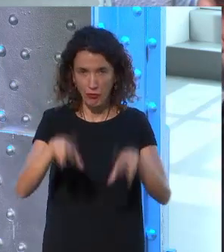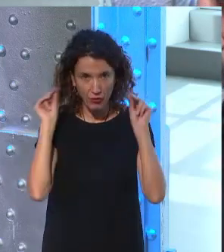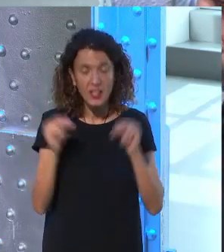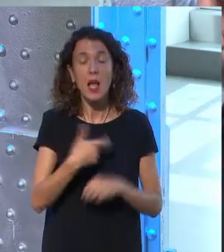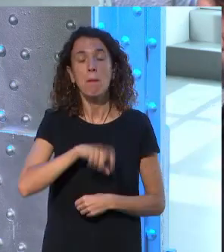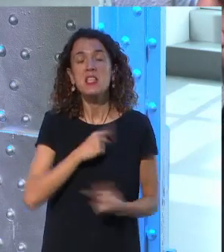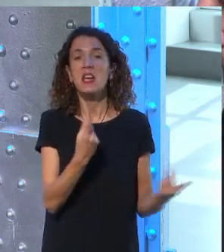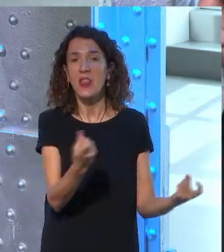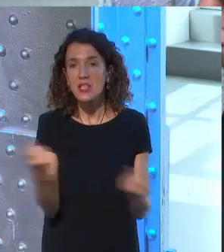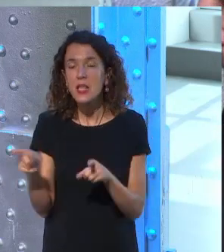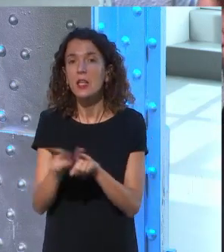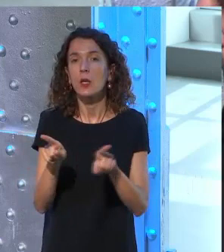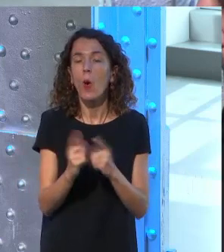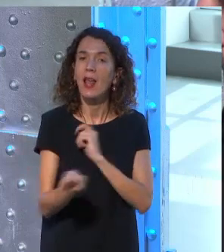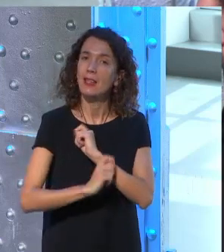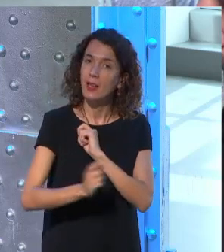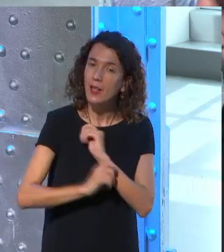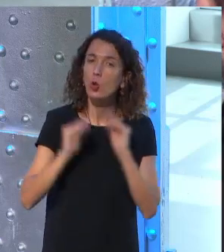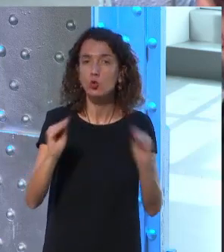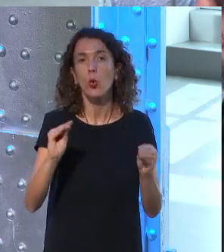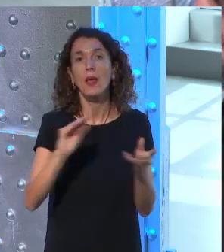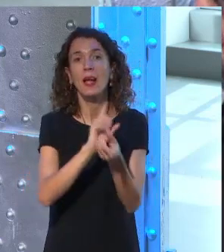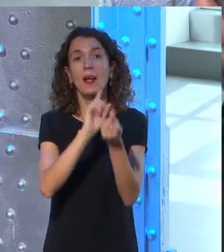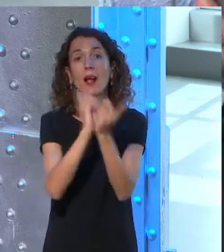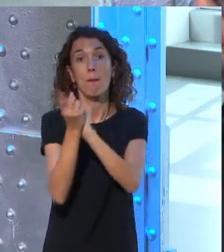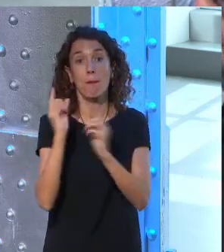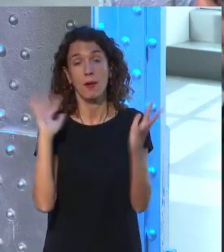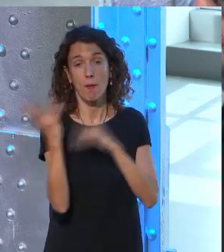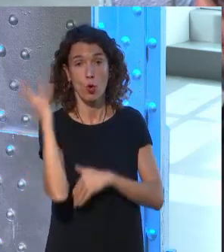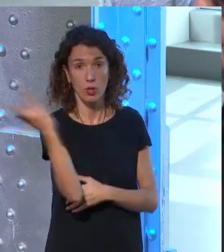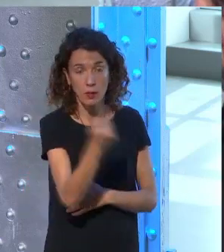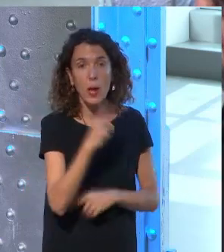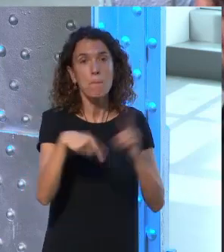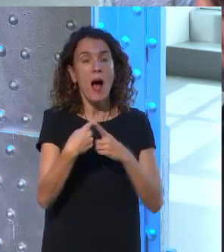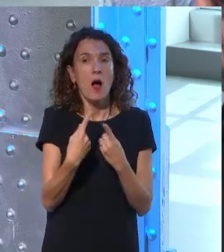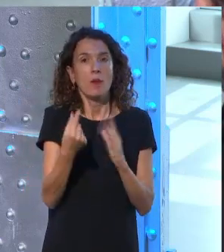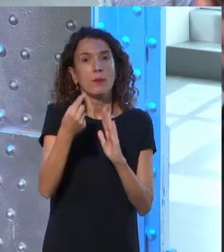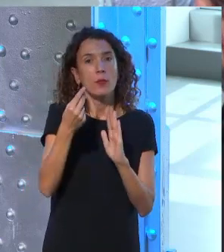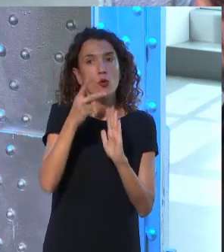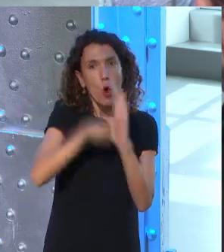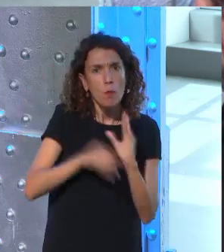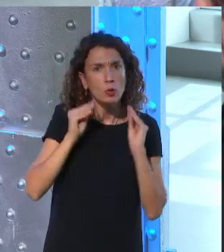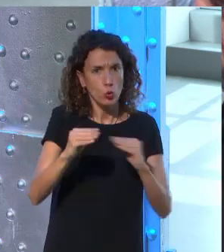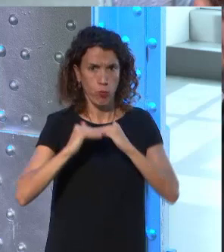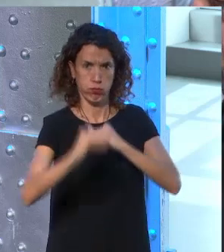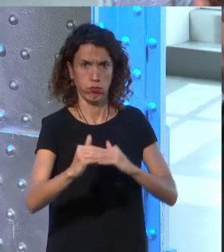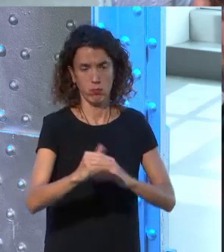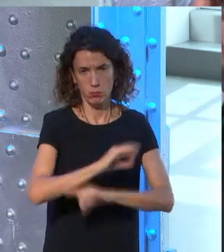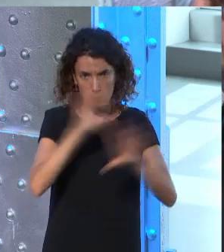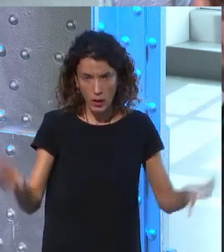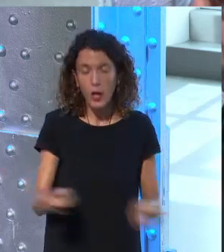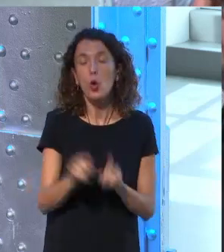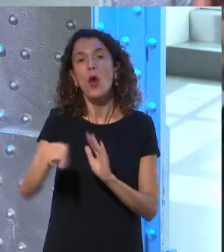necesita dotarse de una estrategia de cambio climático y estabilidad jurídica. La ley, pensamos que es